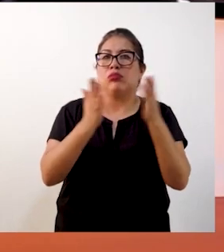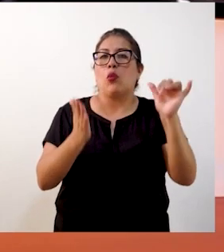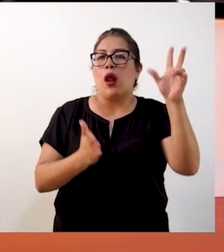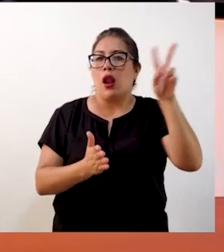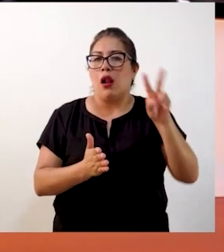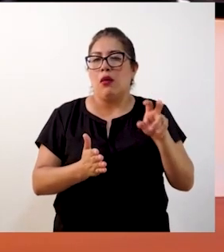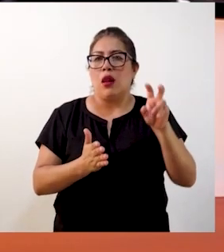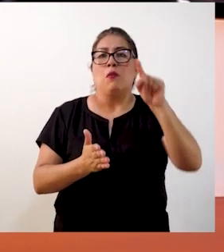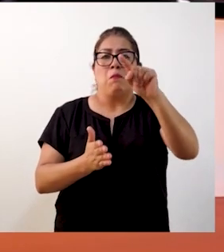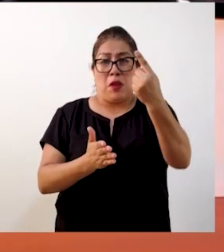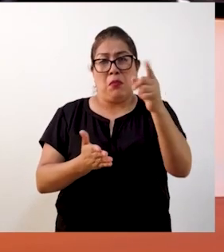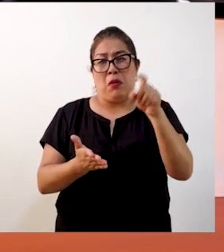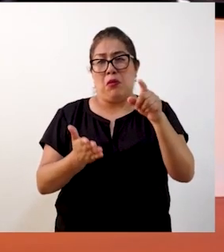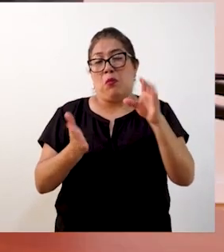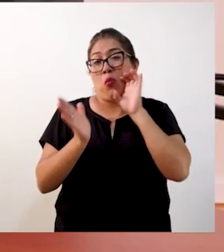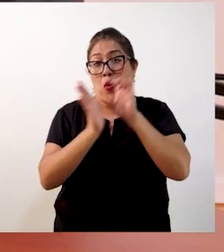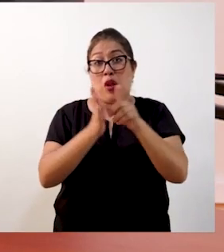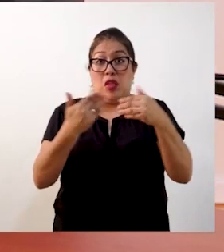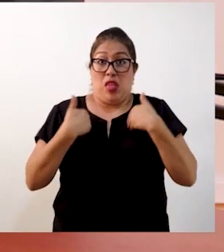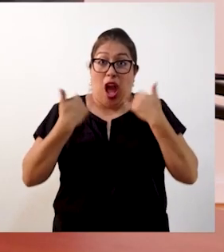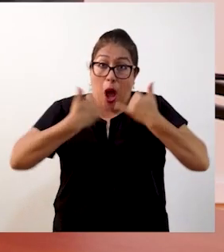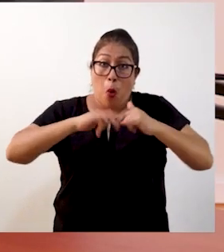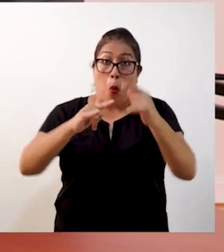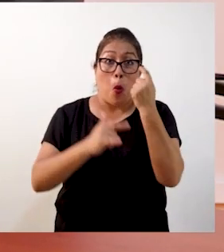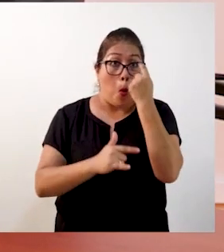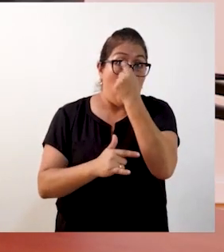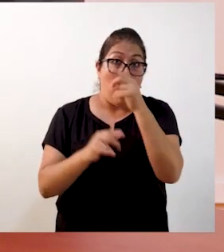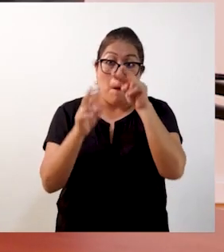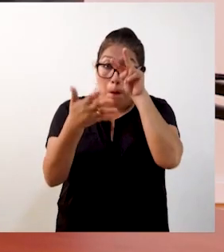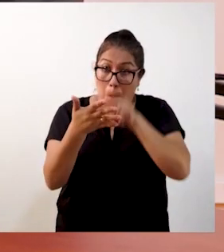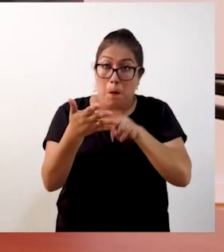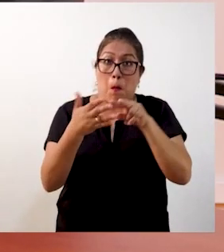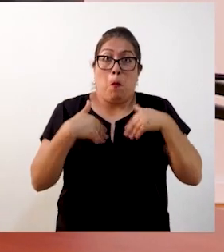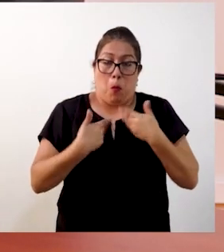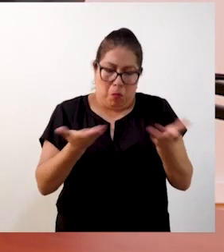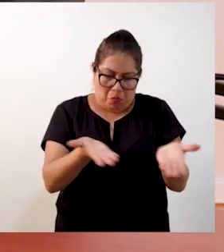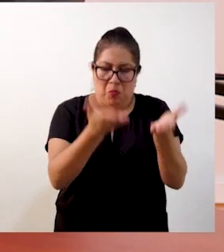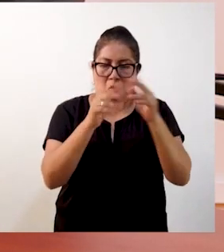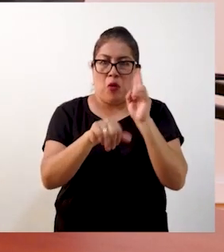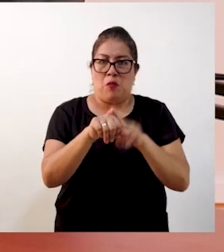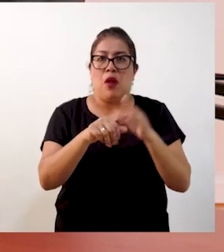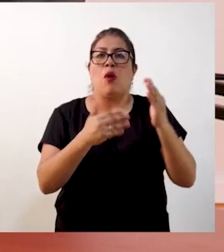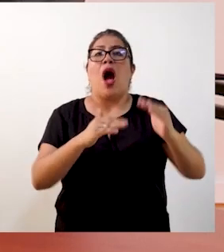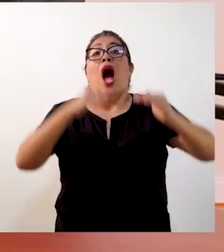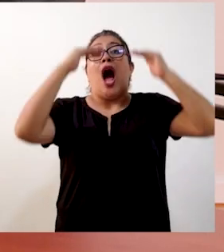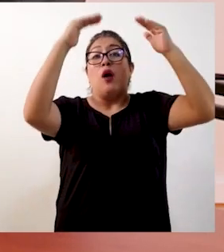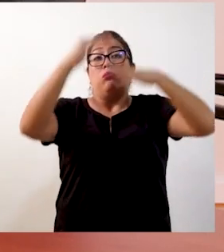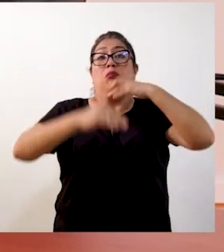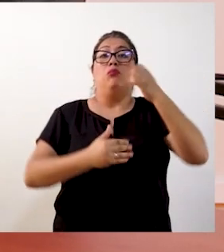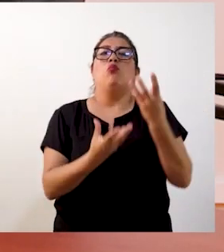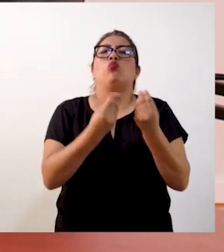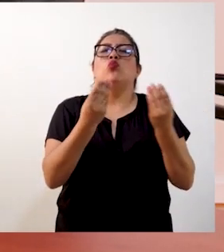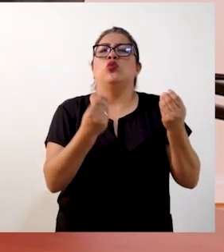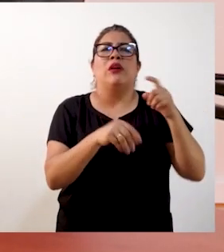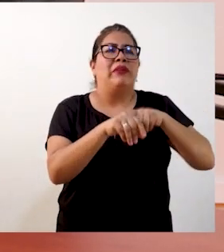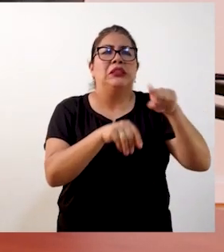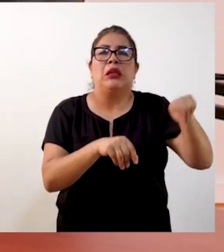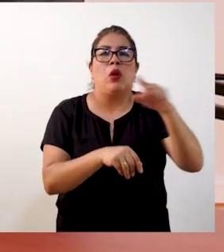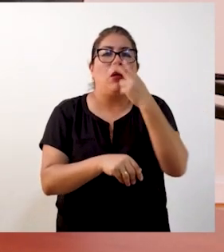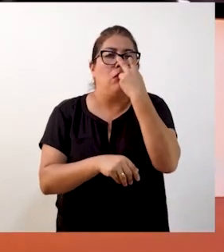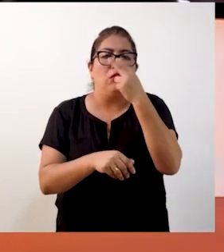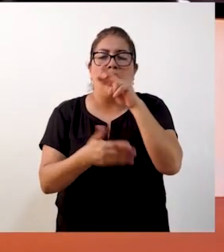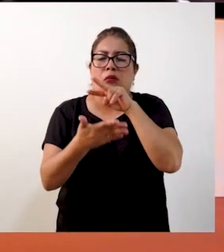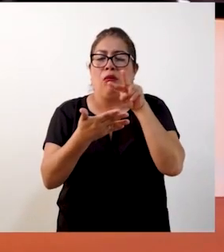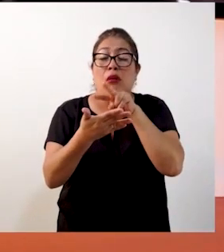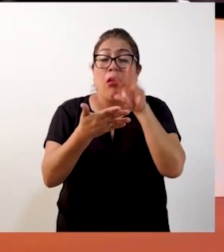Exacto, mantenerse. Primero leer, los que tienen la suerte de poder leer, que lo hagan, pero por ejemplo muchos adultos mayores ya no pueden leer porque